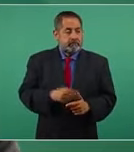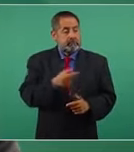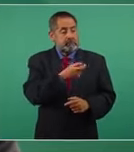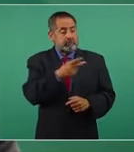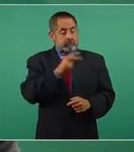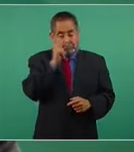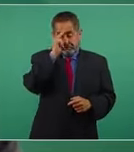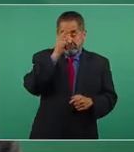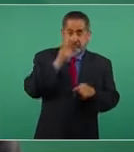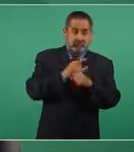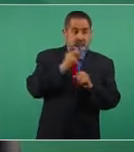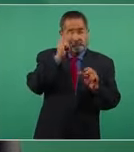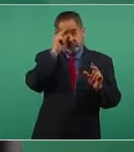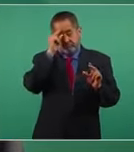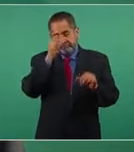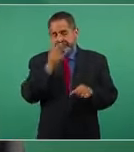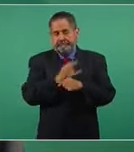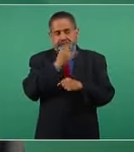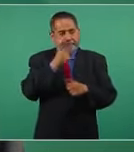intelectuales orgánicos,